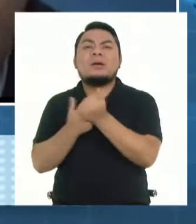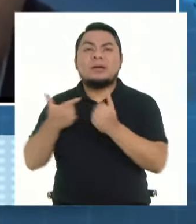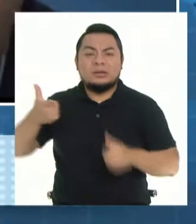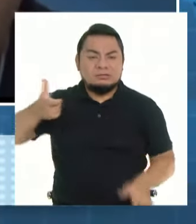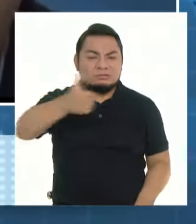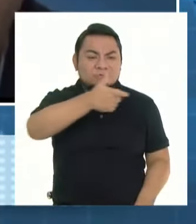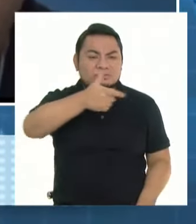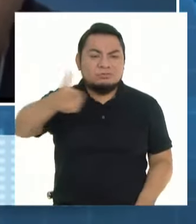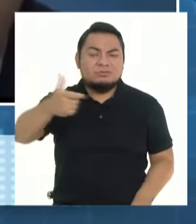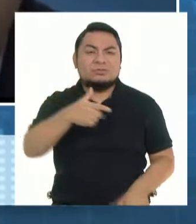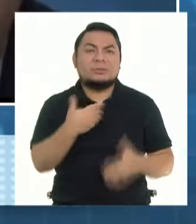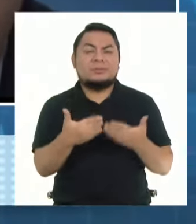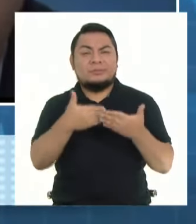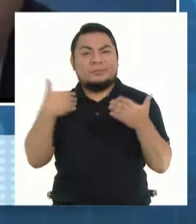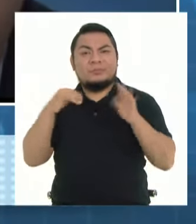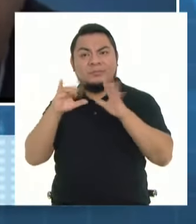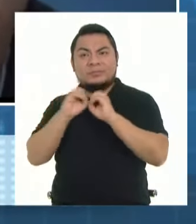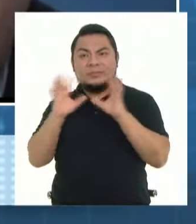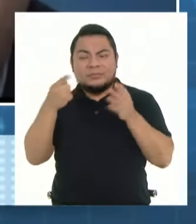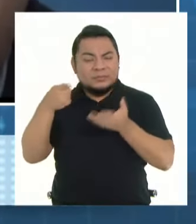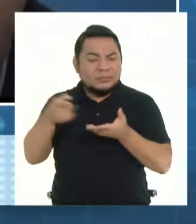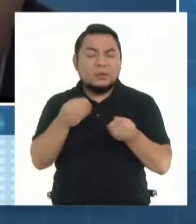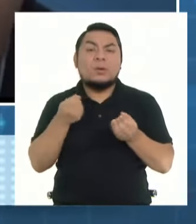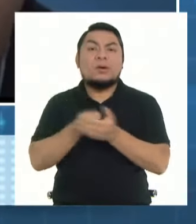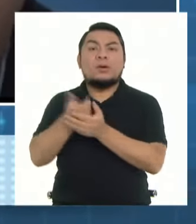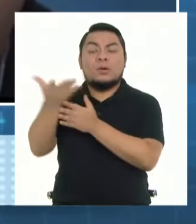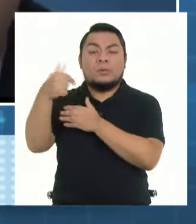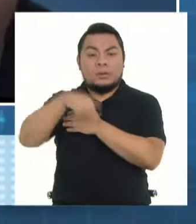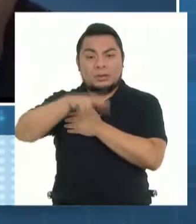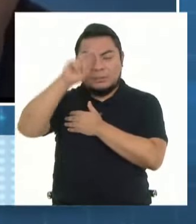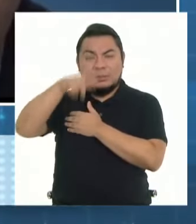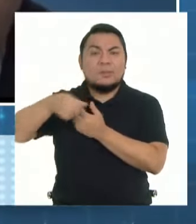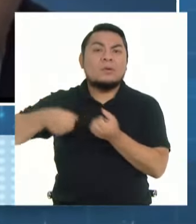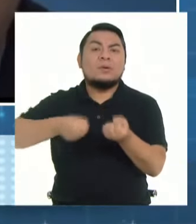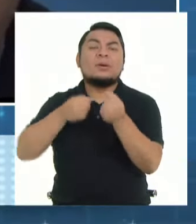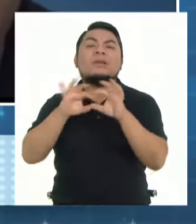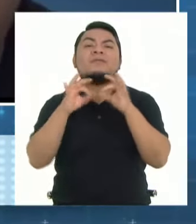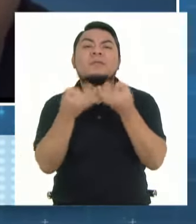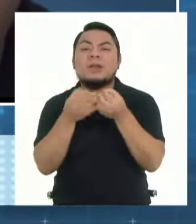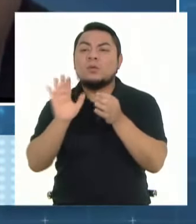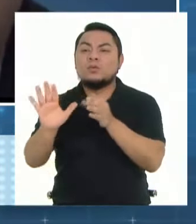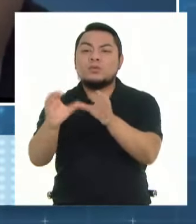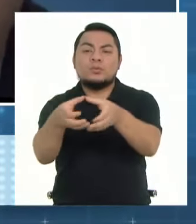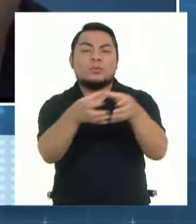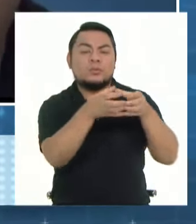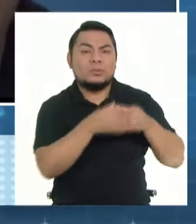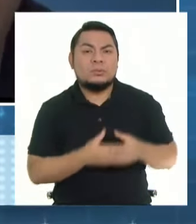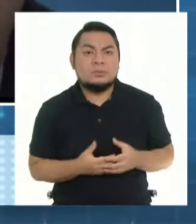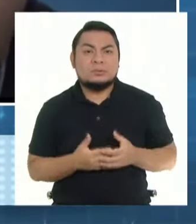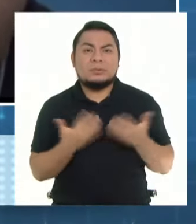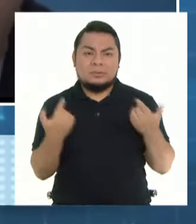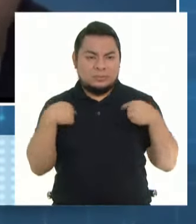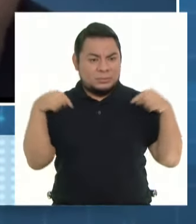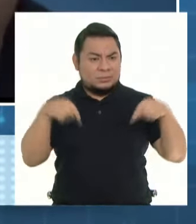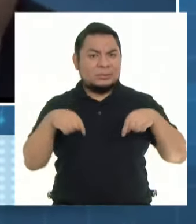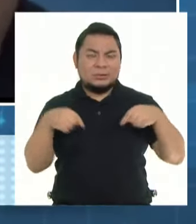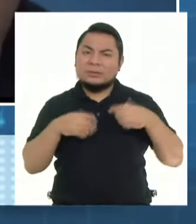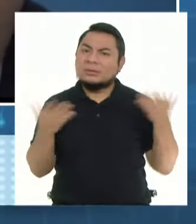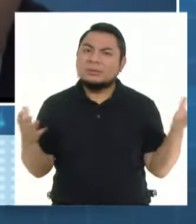antes de 60 días. Se ha dicho que las compras estatales para la agricultura familiar, oiga, estamos aquí,